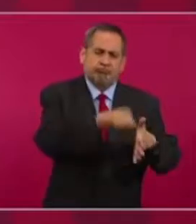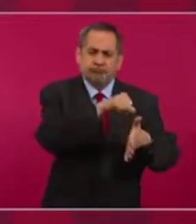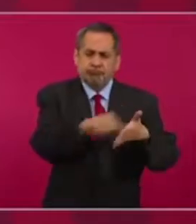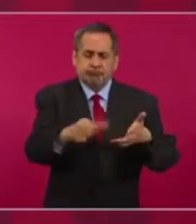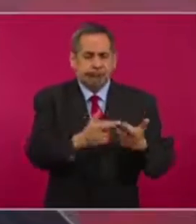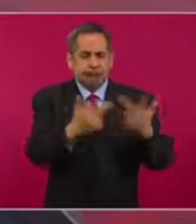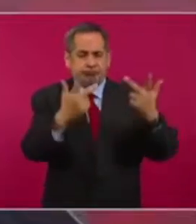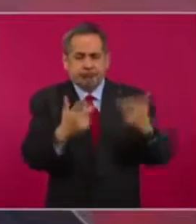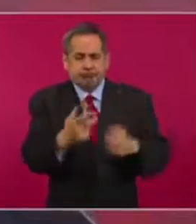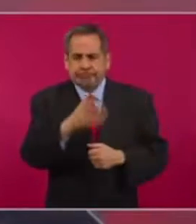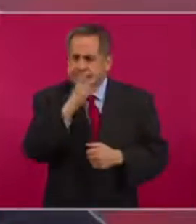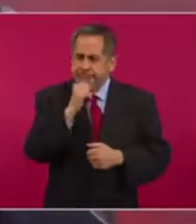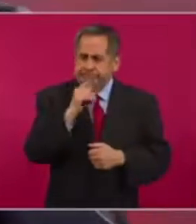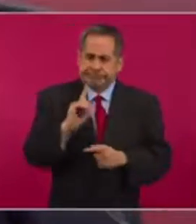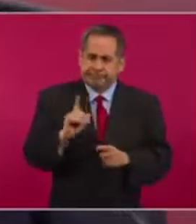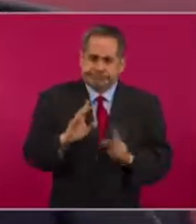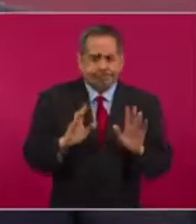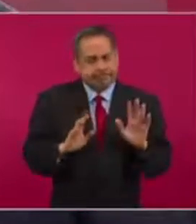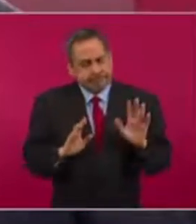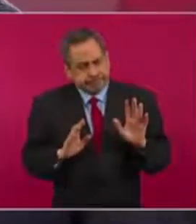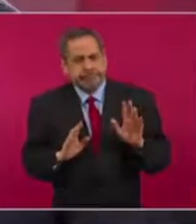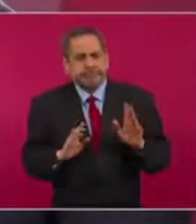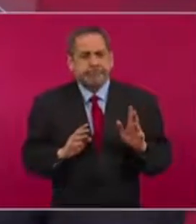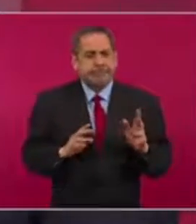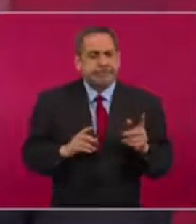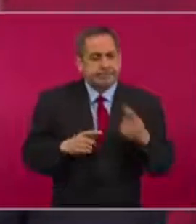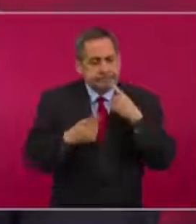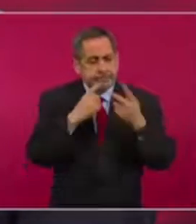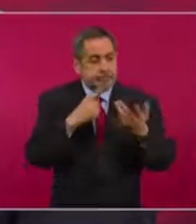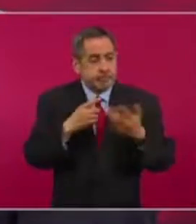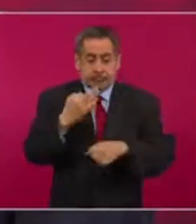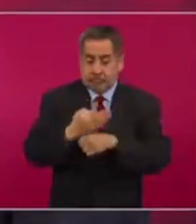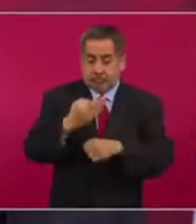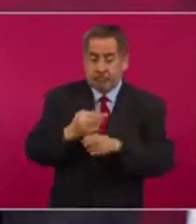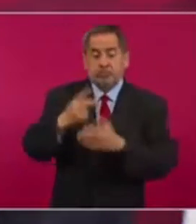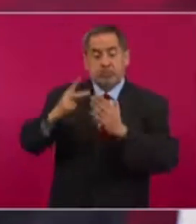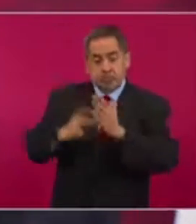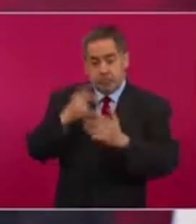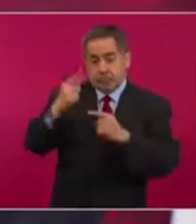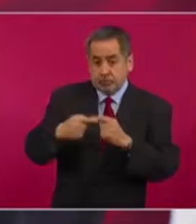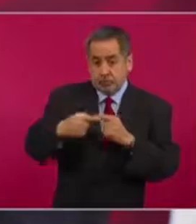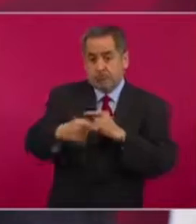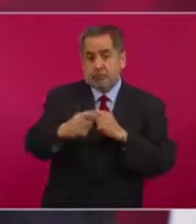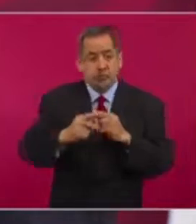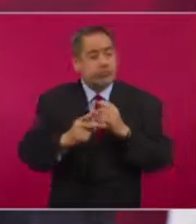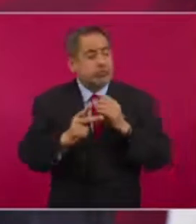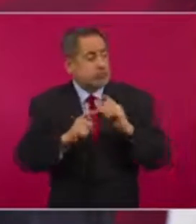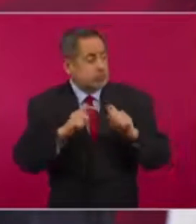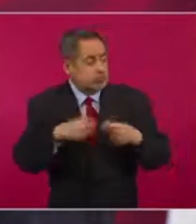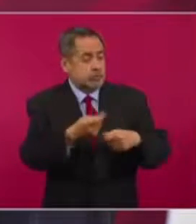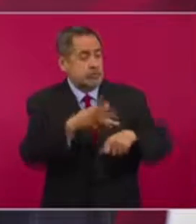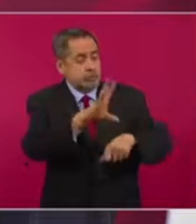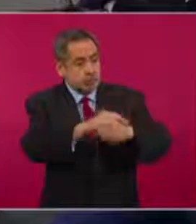concesiones. Lo que estamos haciendo es no otorgando nuevas concesiones.